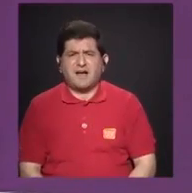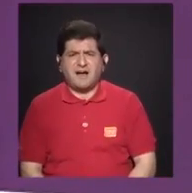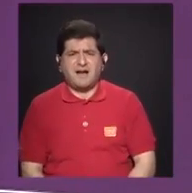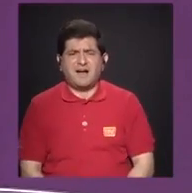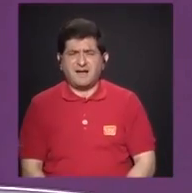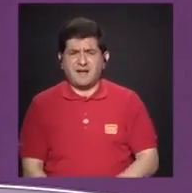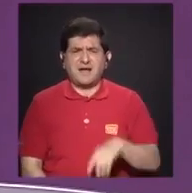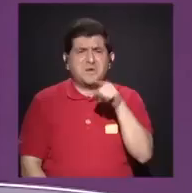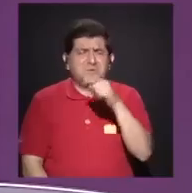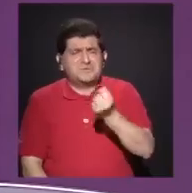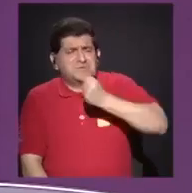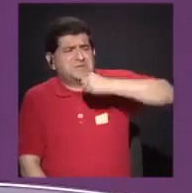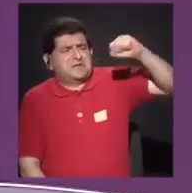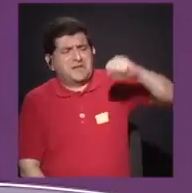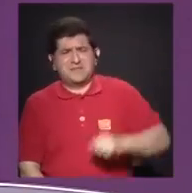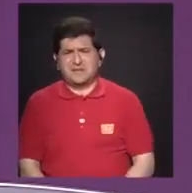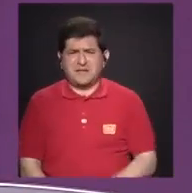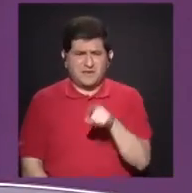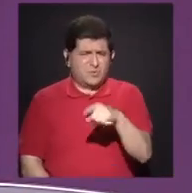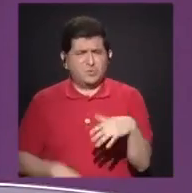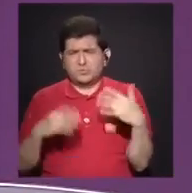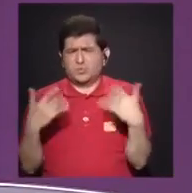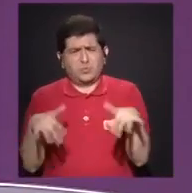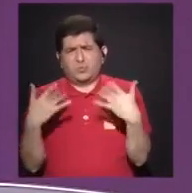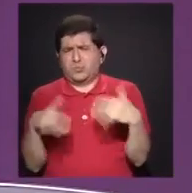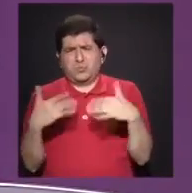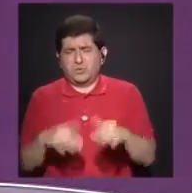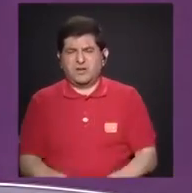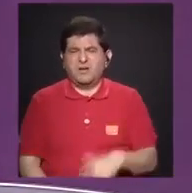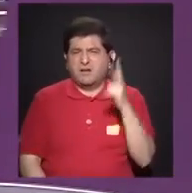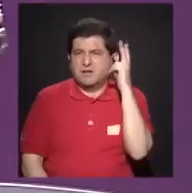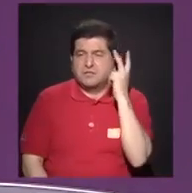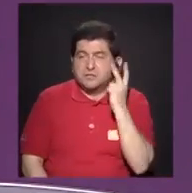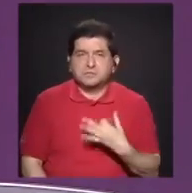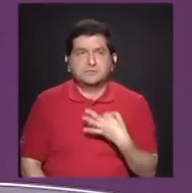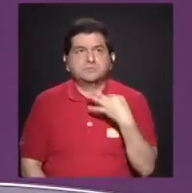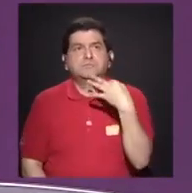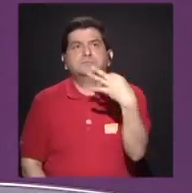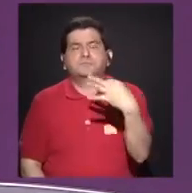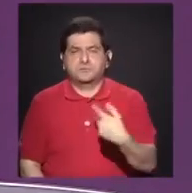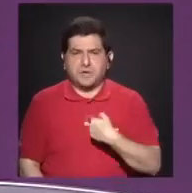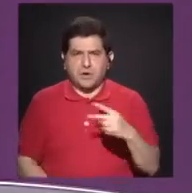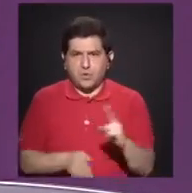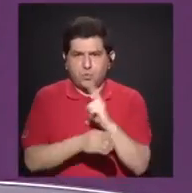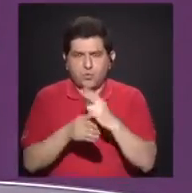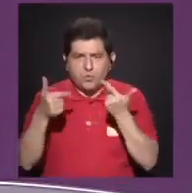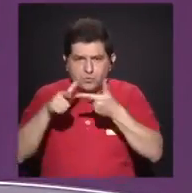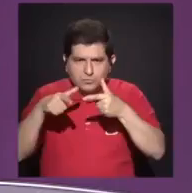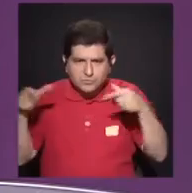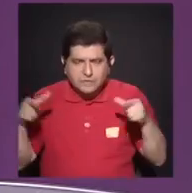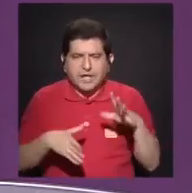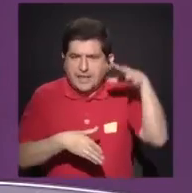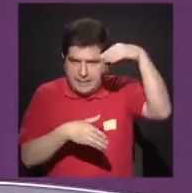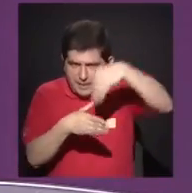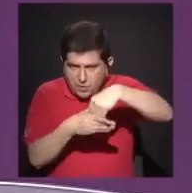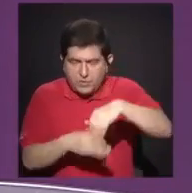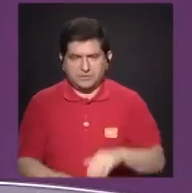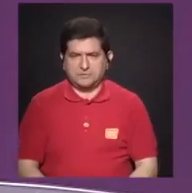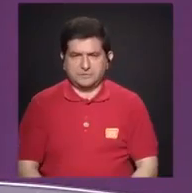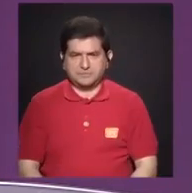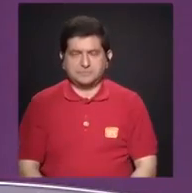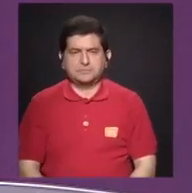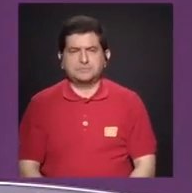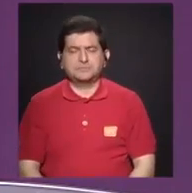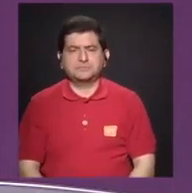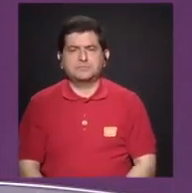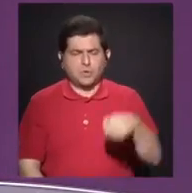lo que pasa es que usted se pasa, porque usted es demasiado radical. Eso lo escuchamos todo el tiempo cuando una usa el lenguaje inclusivo. Y yo